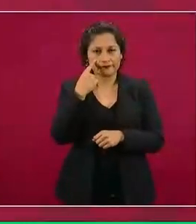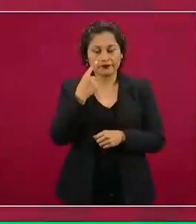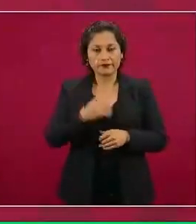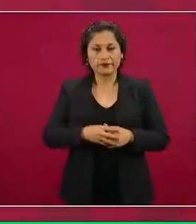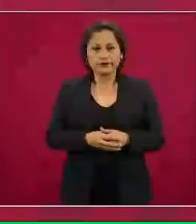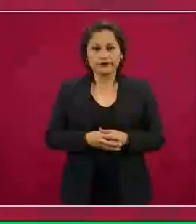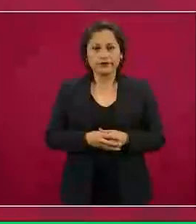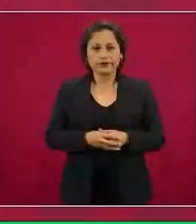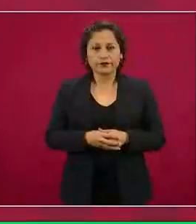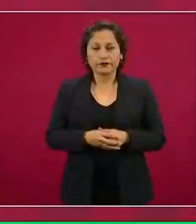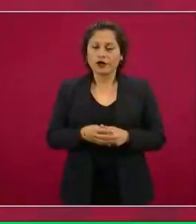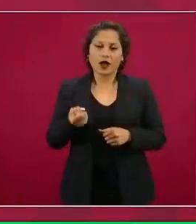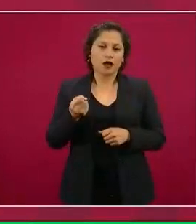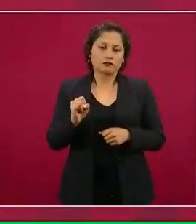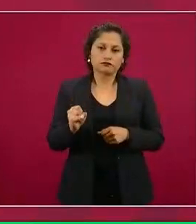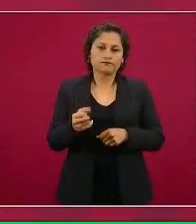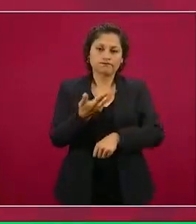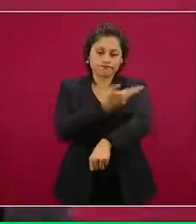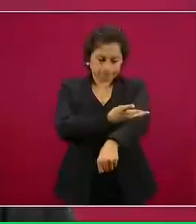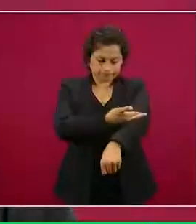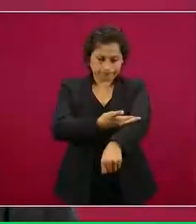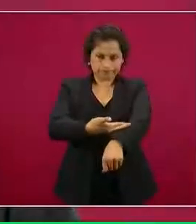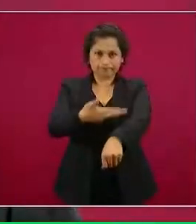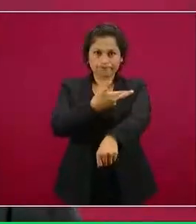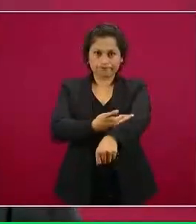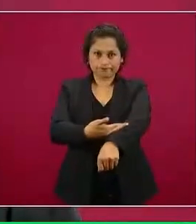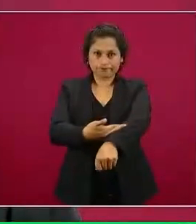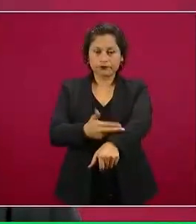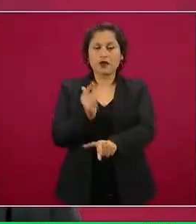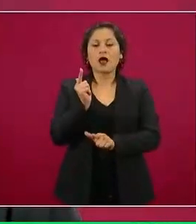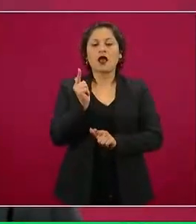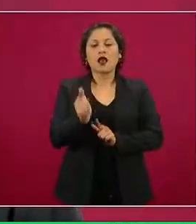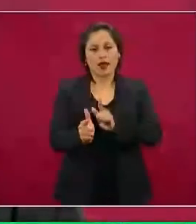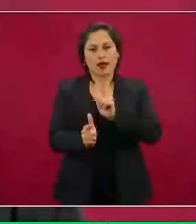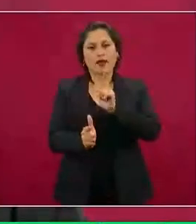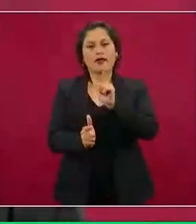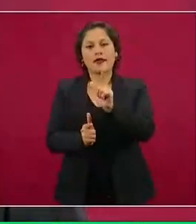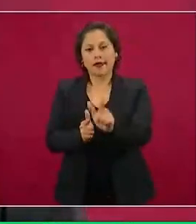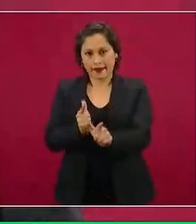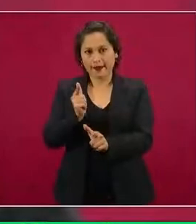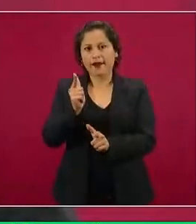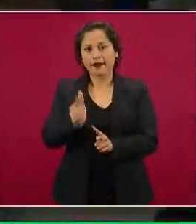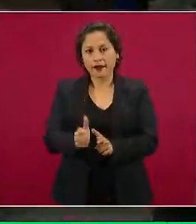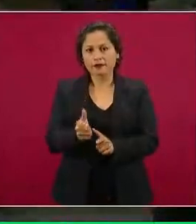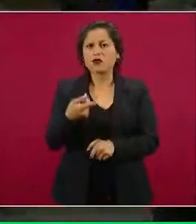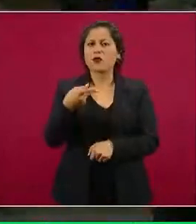la lentitud, más que nada, pero sí tiene que resolverse pronto.